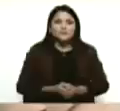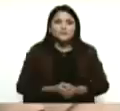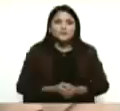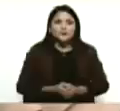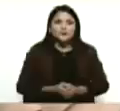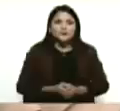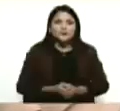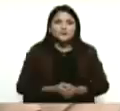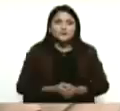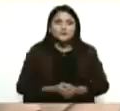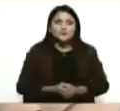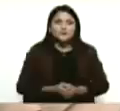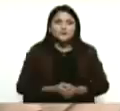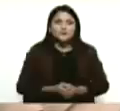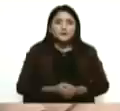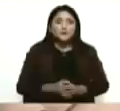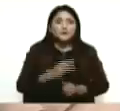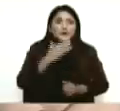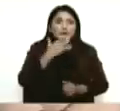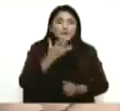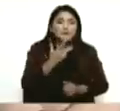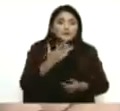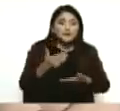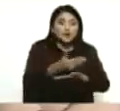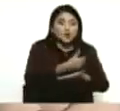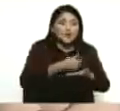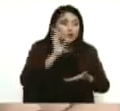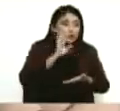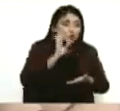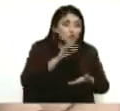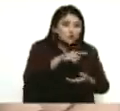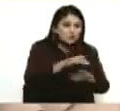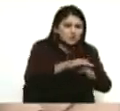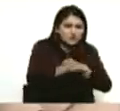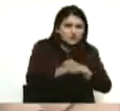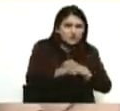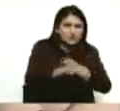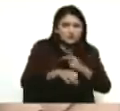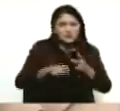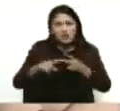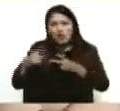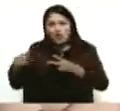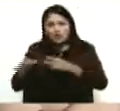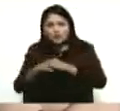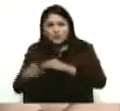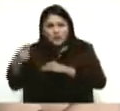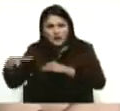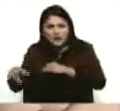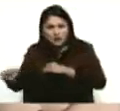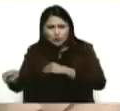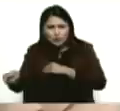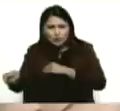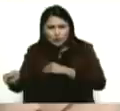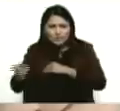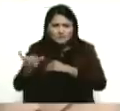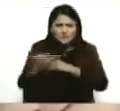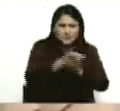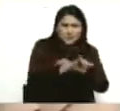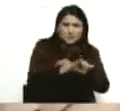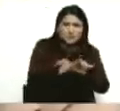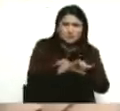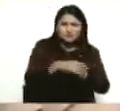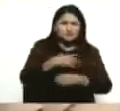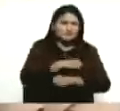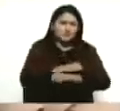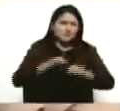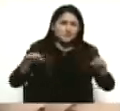de recolección de desechos sólidos sea diferente al municipio del mismo tamaño que tiene al lado. No puede ser, porque se supone que es la misma